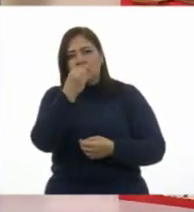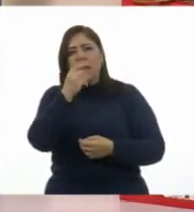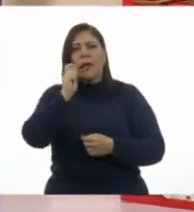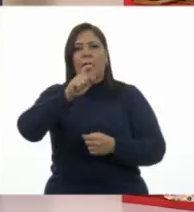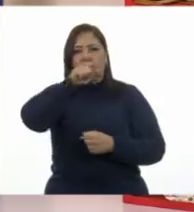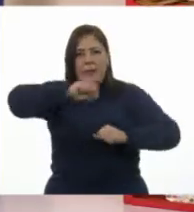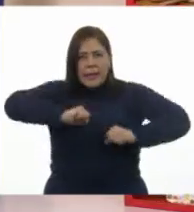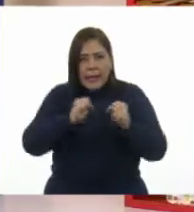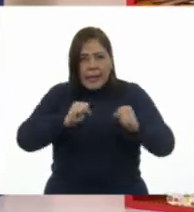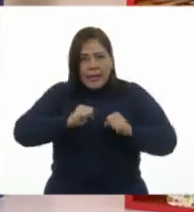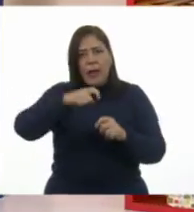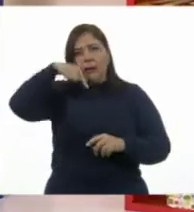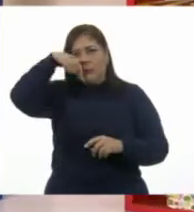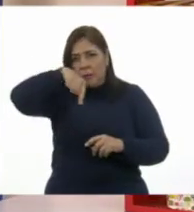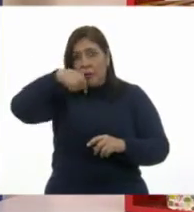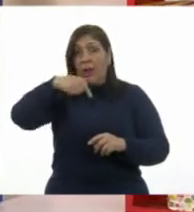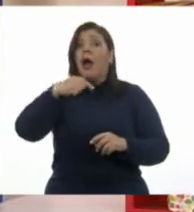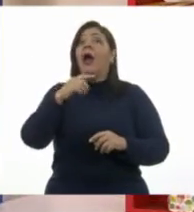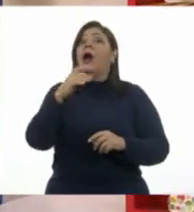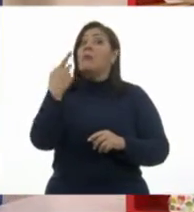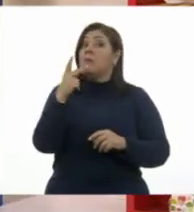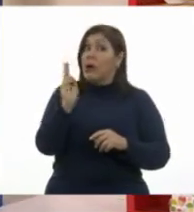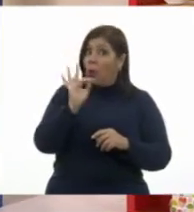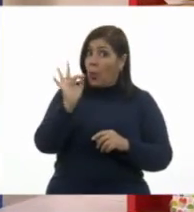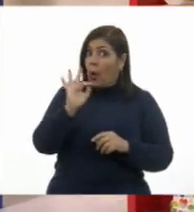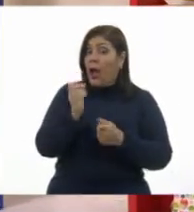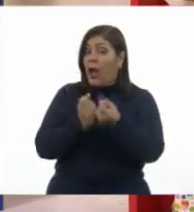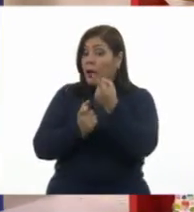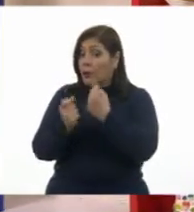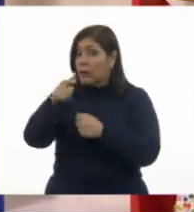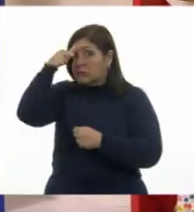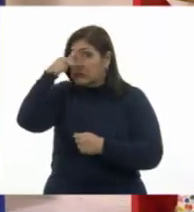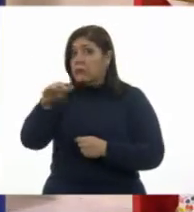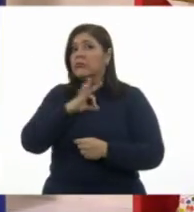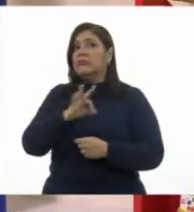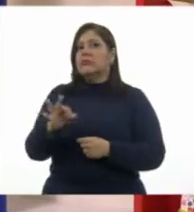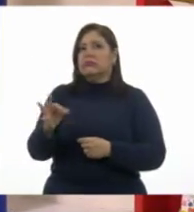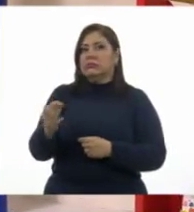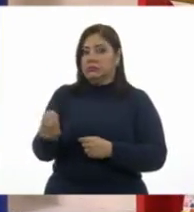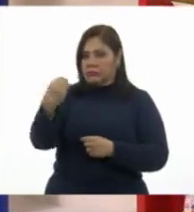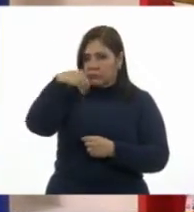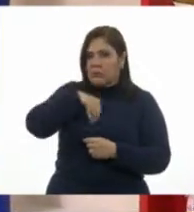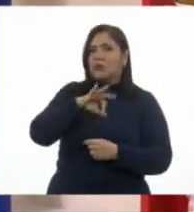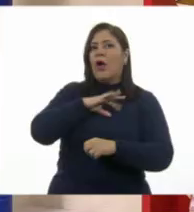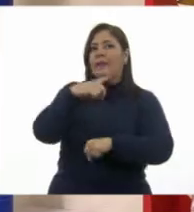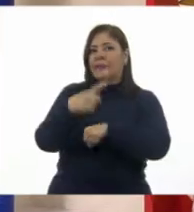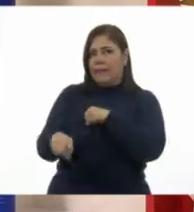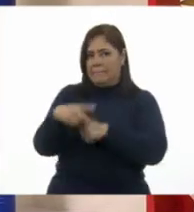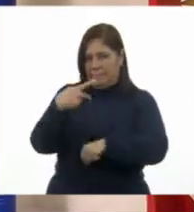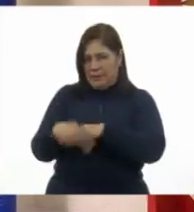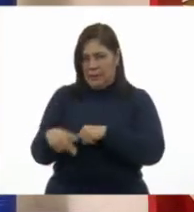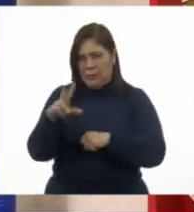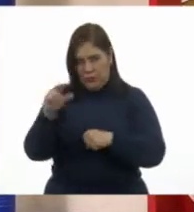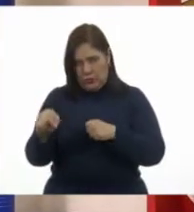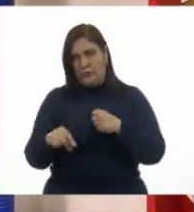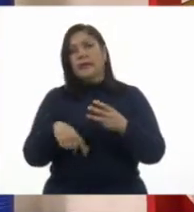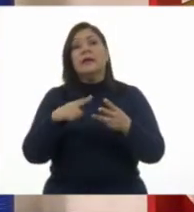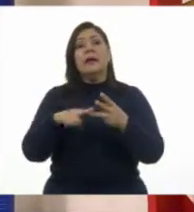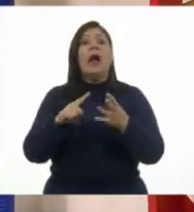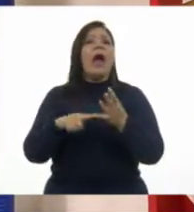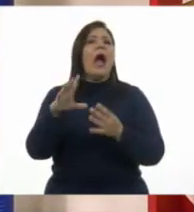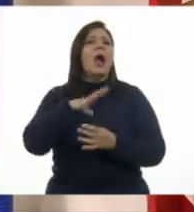guajolotes. Algunas son dañinas para nosotras y hay algunas que nos curan de